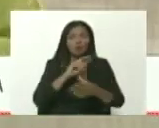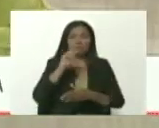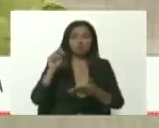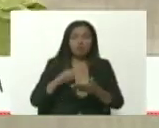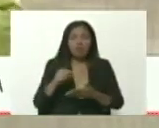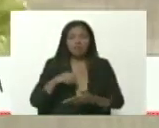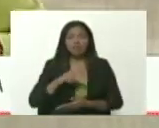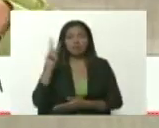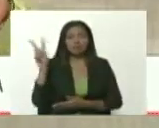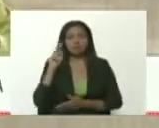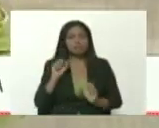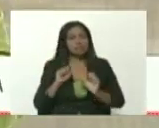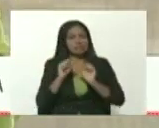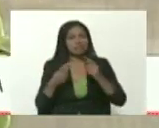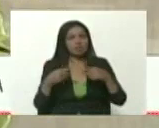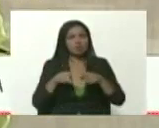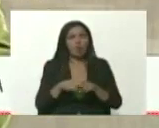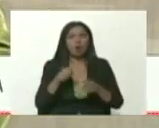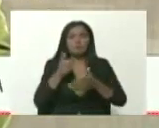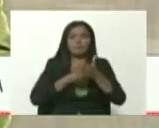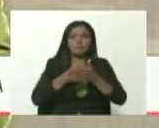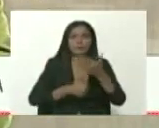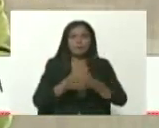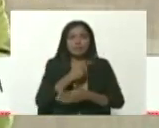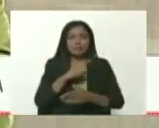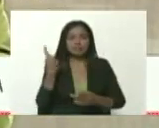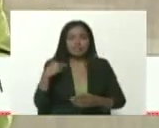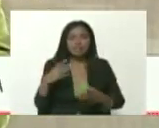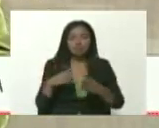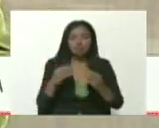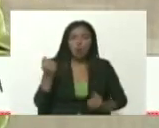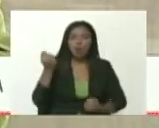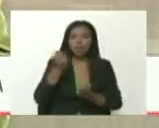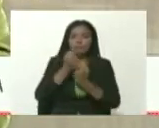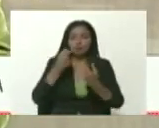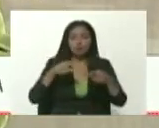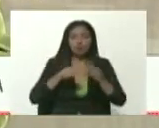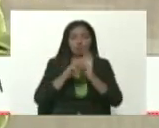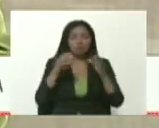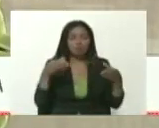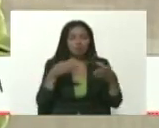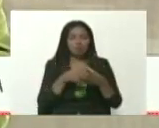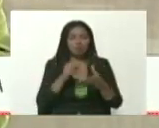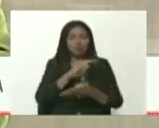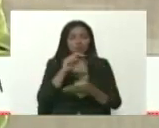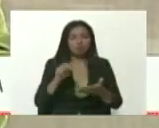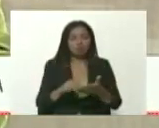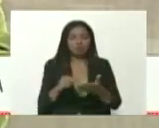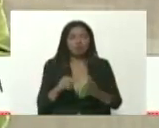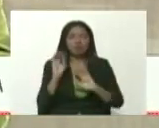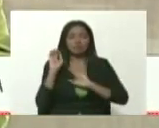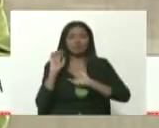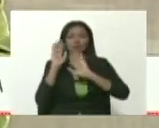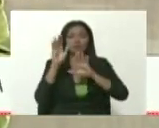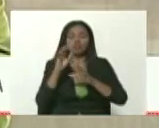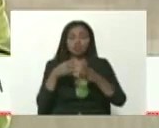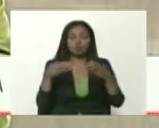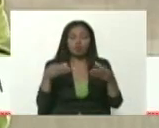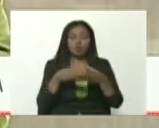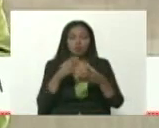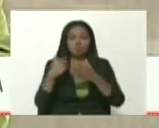de Baloncesto. Seguir adelante, con perseverancia, cuenten con todo el apoyo. La Selección Nacional de Baloncesto, en todas